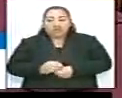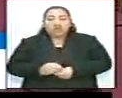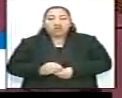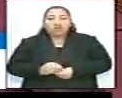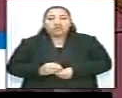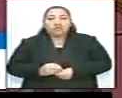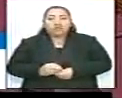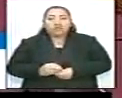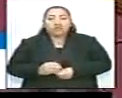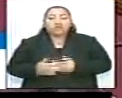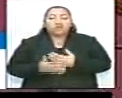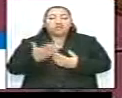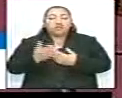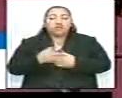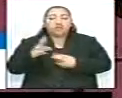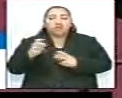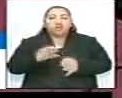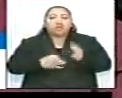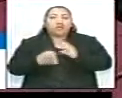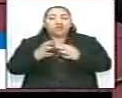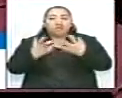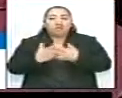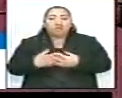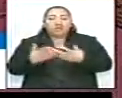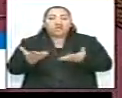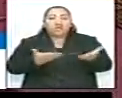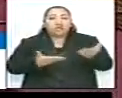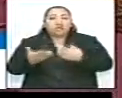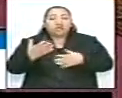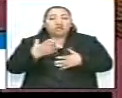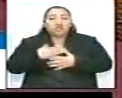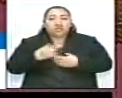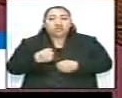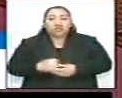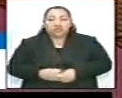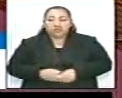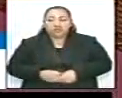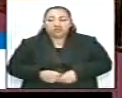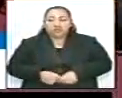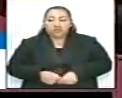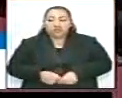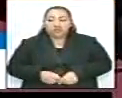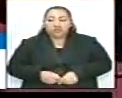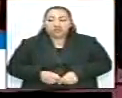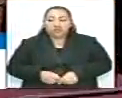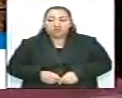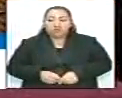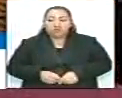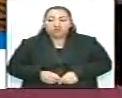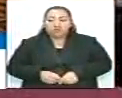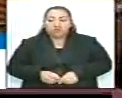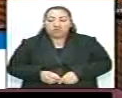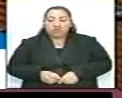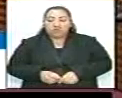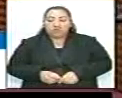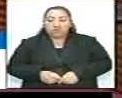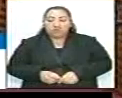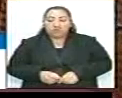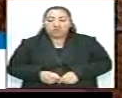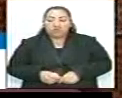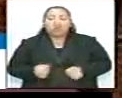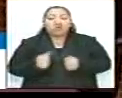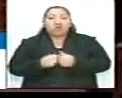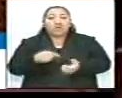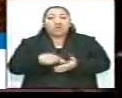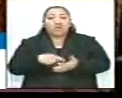que facilita el saneamiento financiero de las empresas prestadoras de servicios de saneamiento respecto a las deudas de las operaciones de crédito